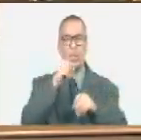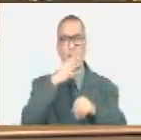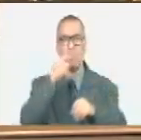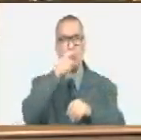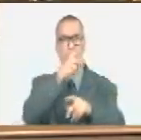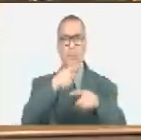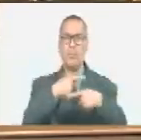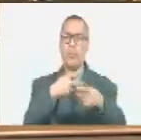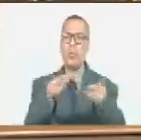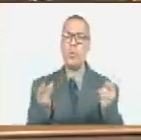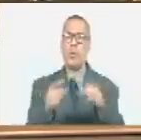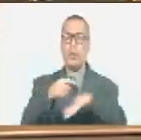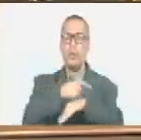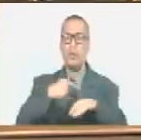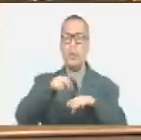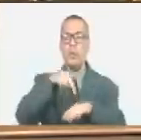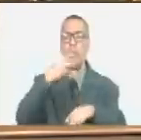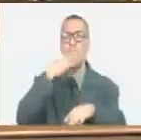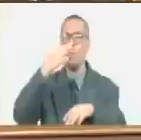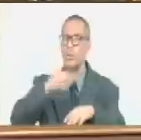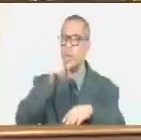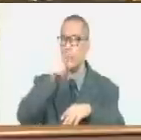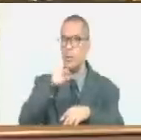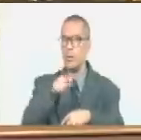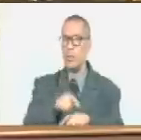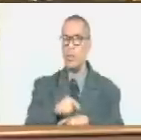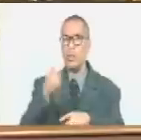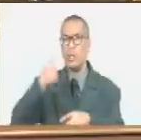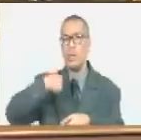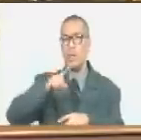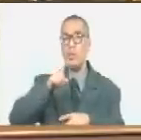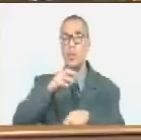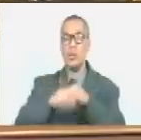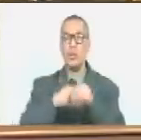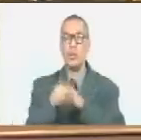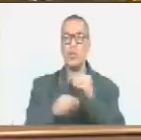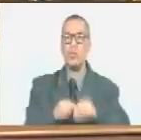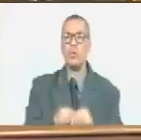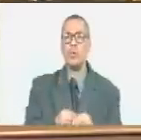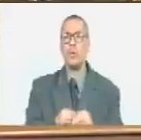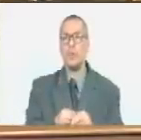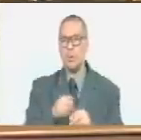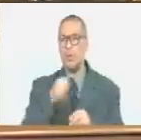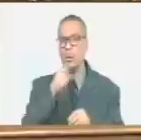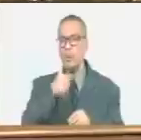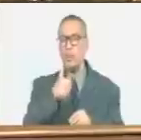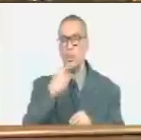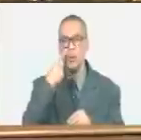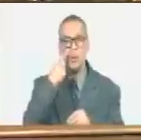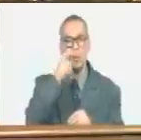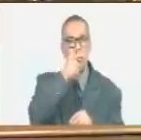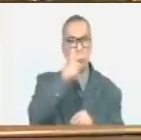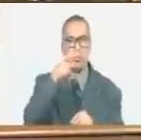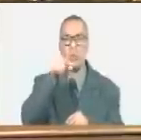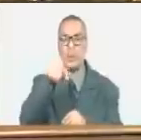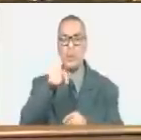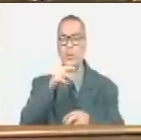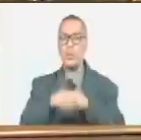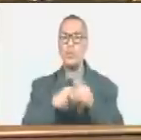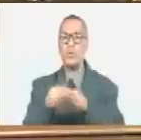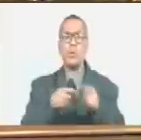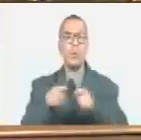pública. El Estado deberá asegurar la existencia de mecanismos estrictos de supervisión con respecto a